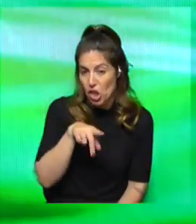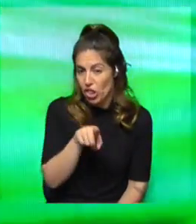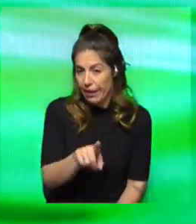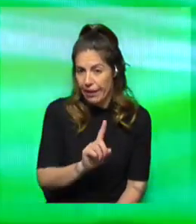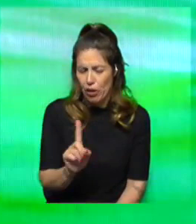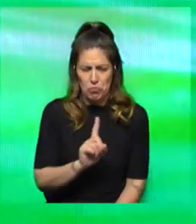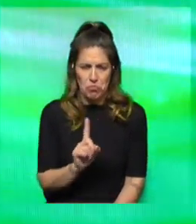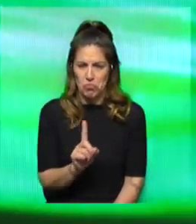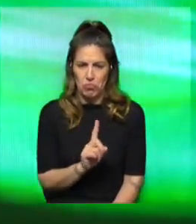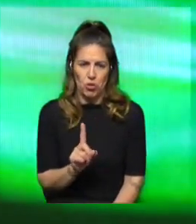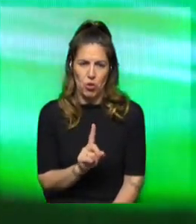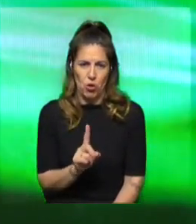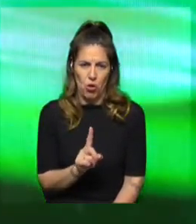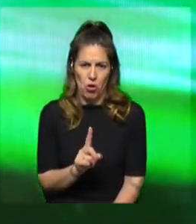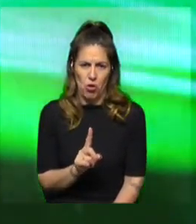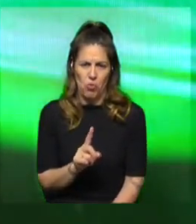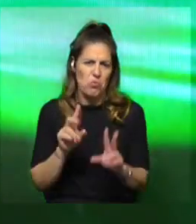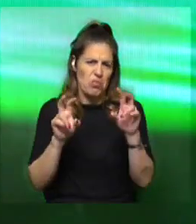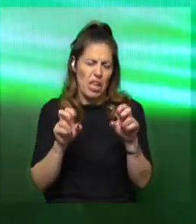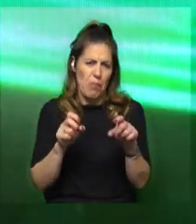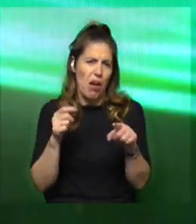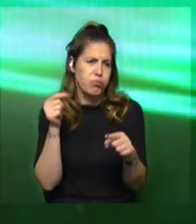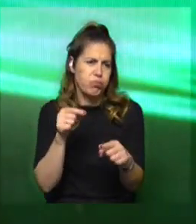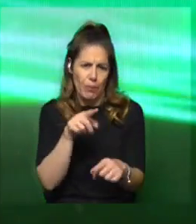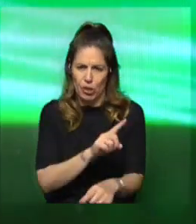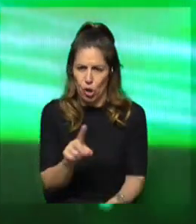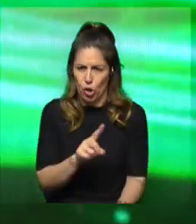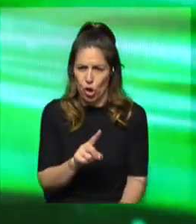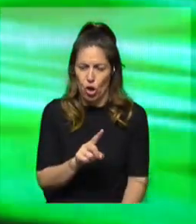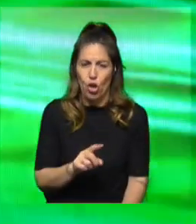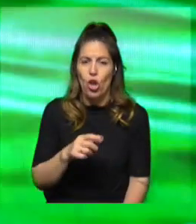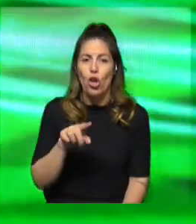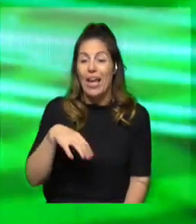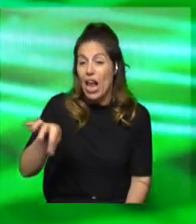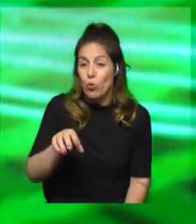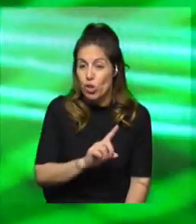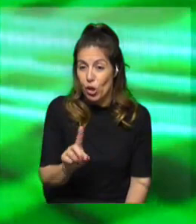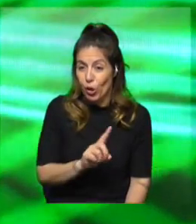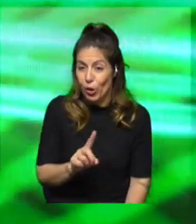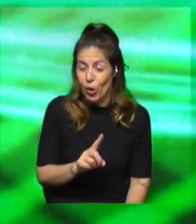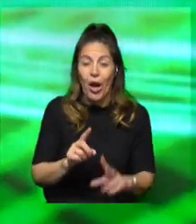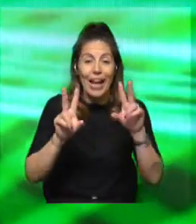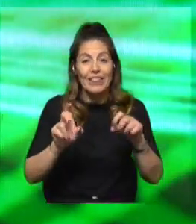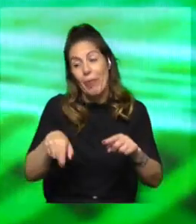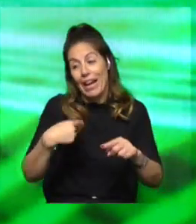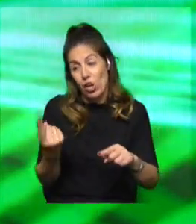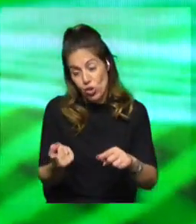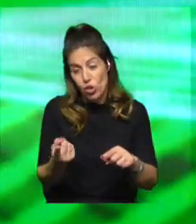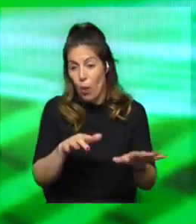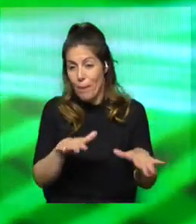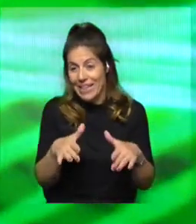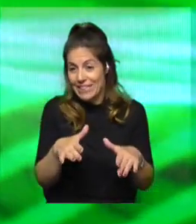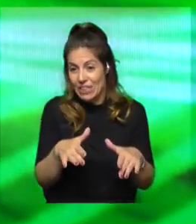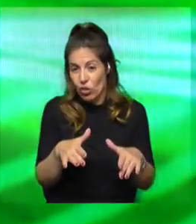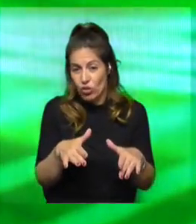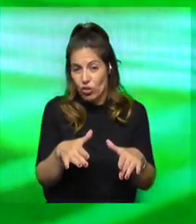por asomo una cuestión de ensañamiento, porque primero, como le dije, no es el único caso. Claro. El tema es que los demás casos similares a los de